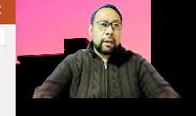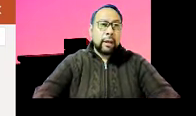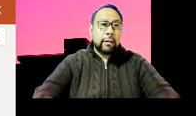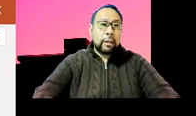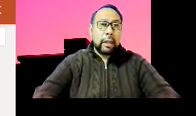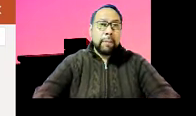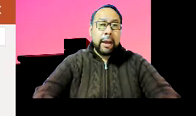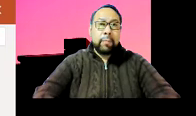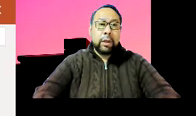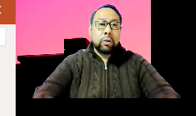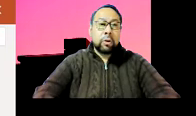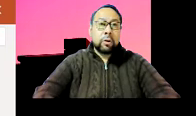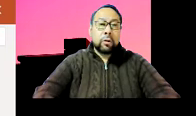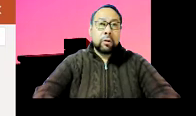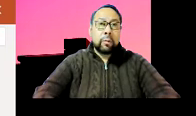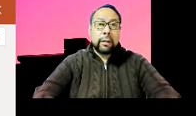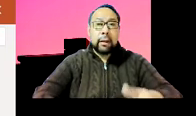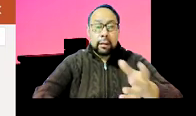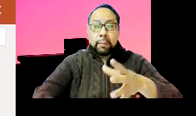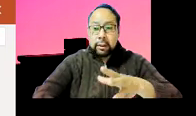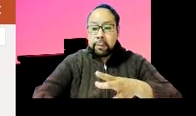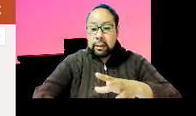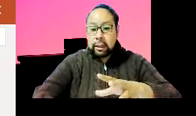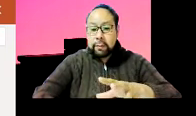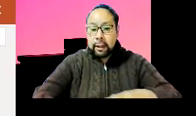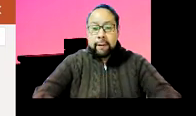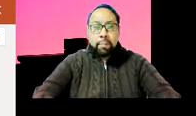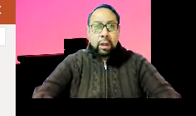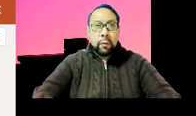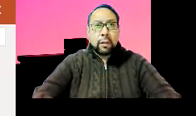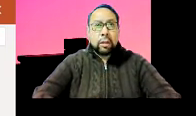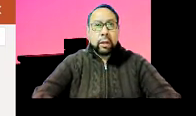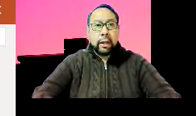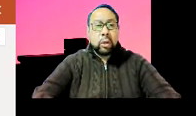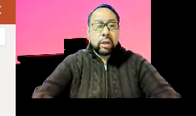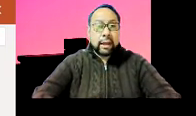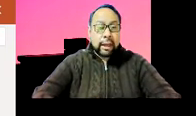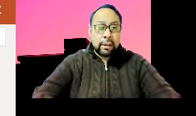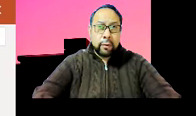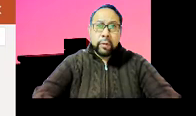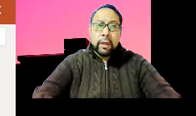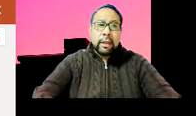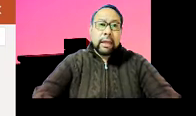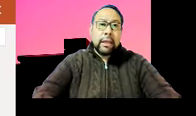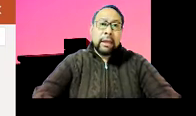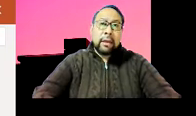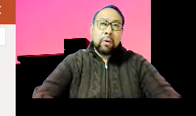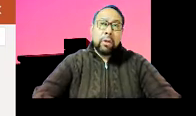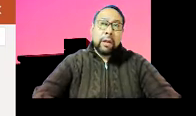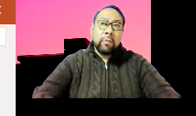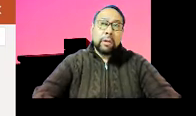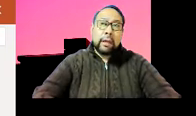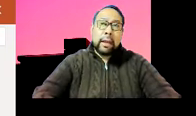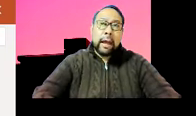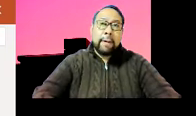Eso va a ser tema de otro, o va a ser precisamente tema, y lo vamos a desarrollar en otra clase, ¿no? Que